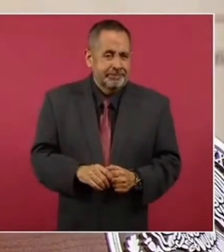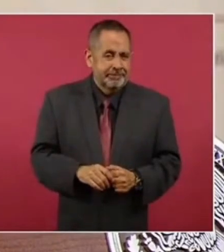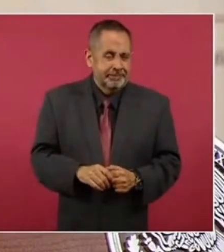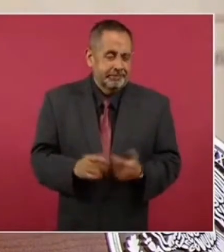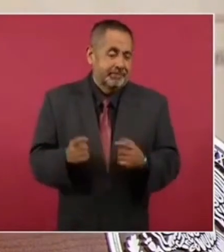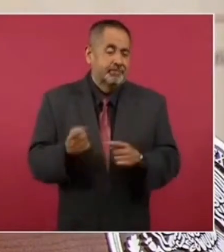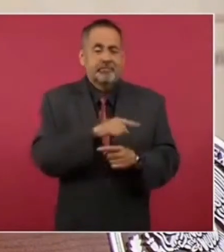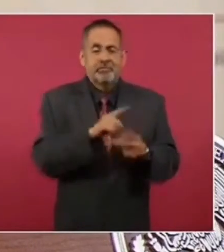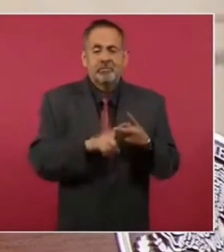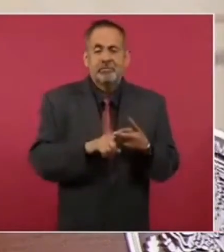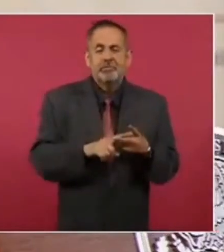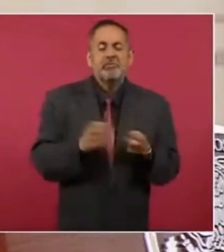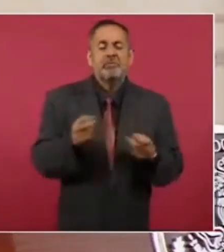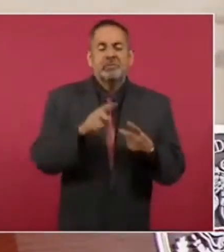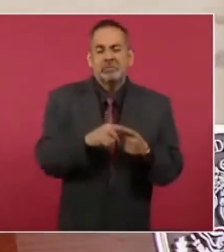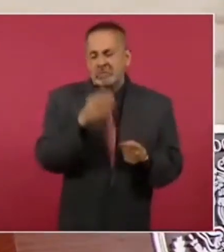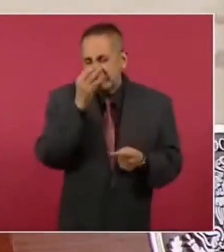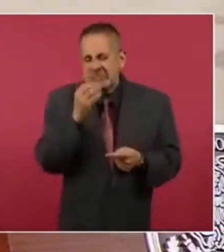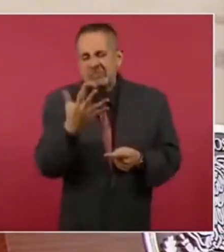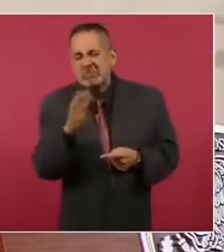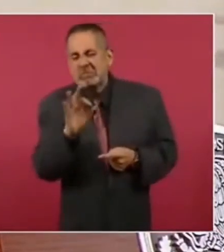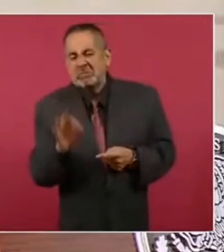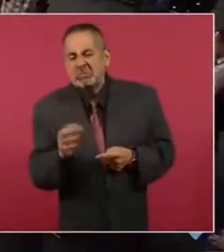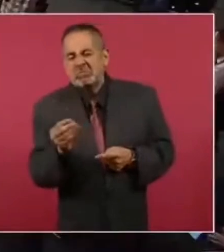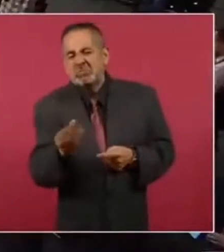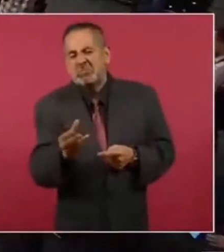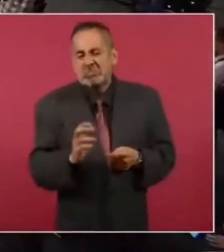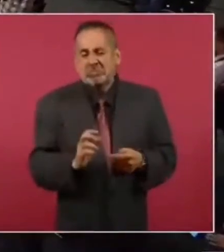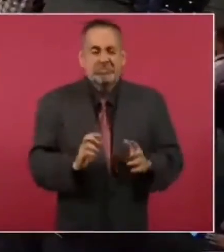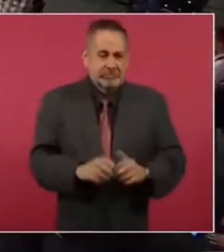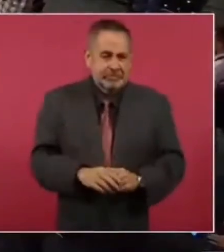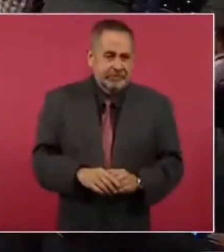Y a este otro partido, pues ponle 5.